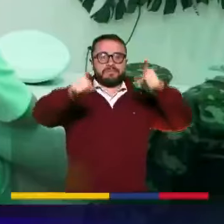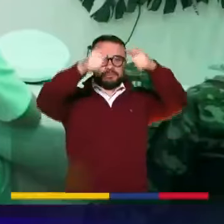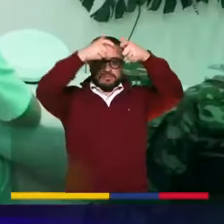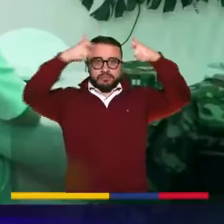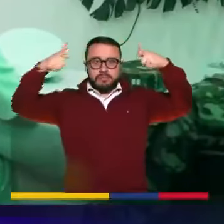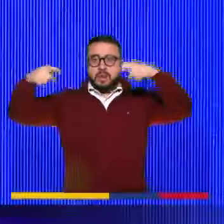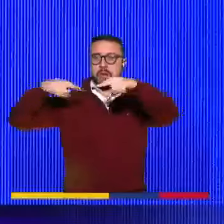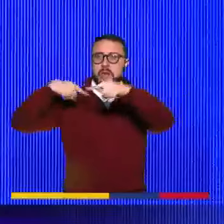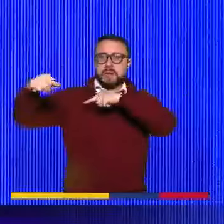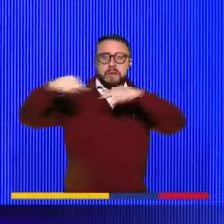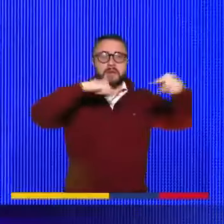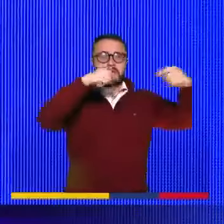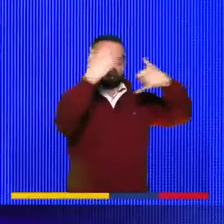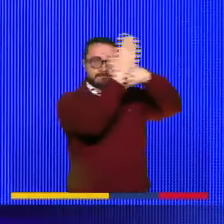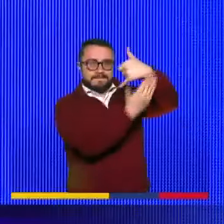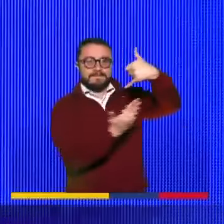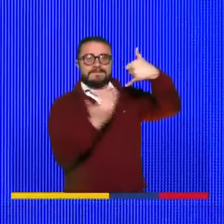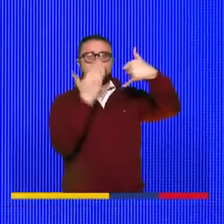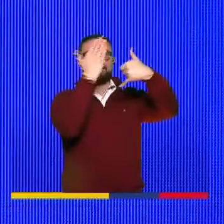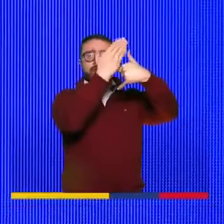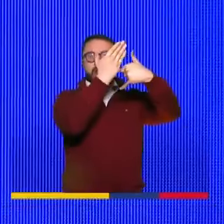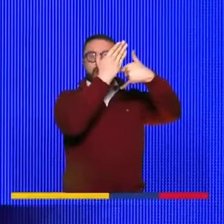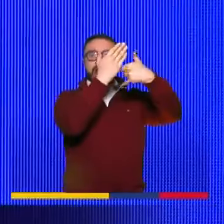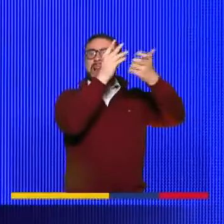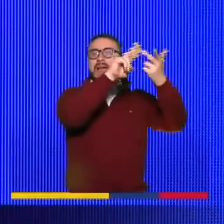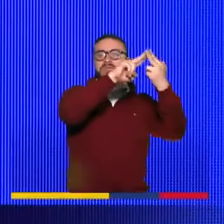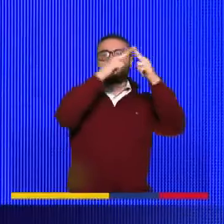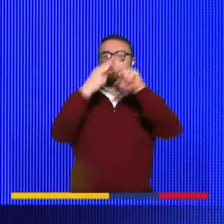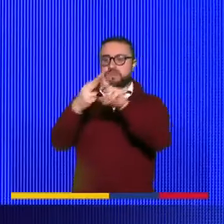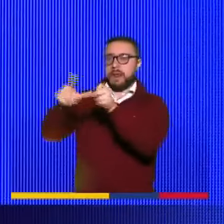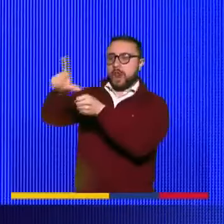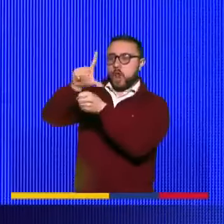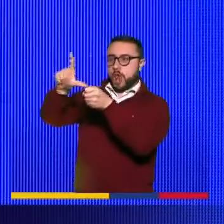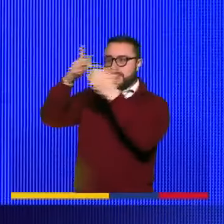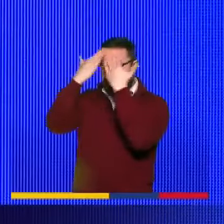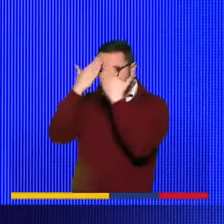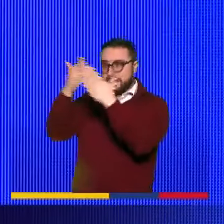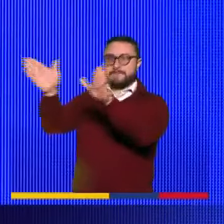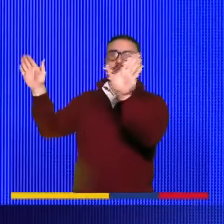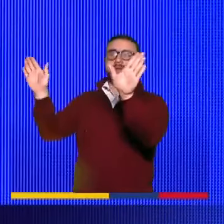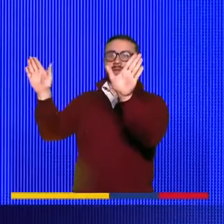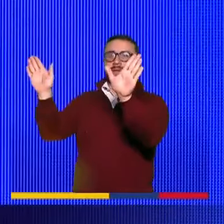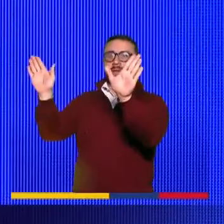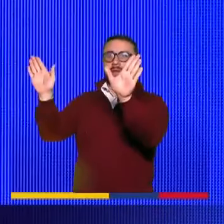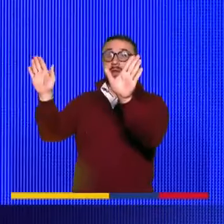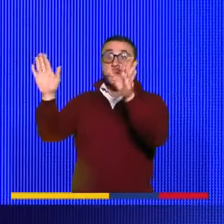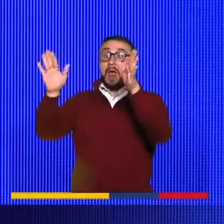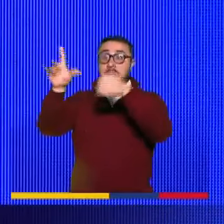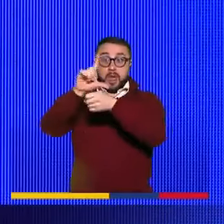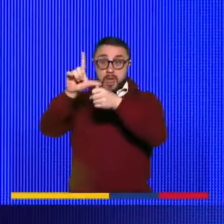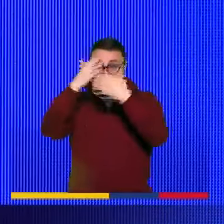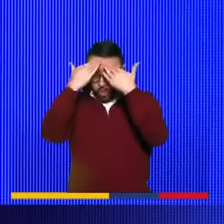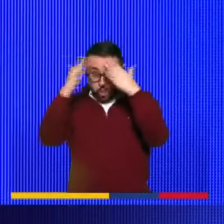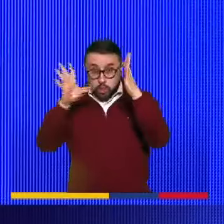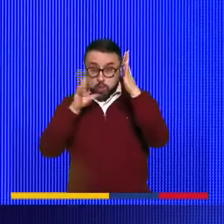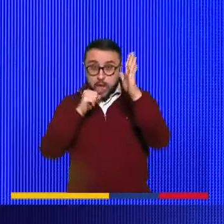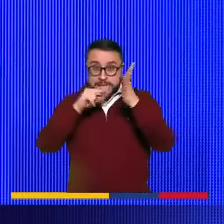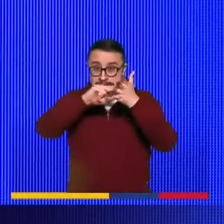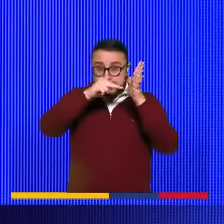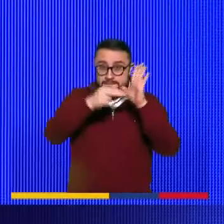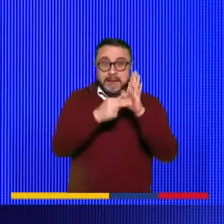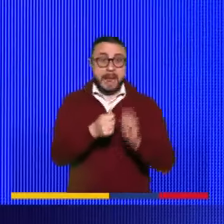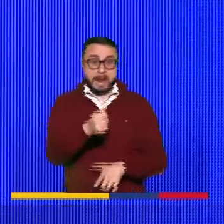necesitadas. Descentralización sin democracia local es descentralización a mafias